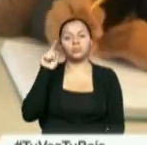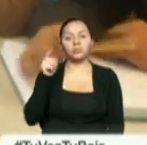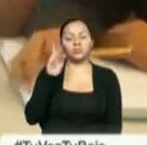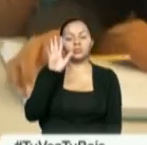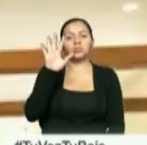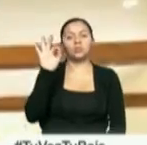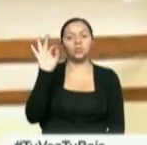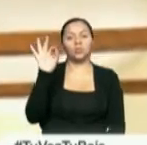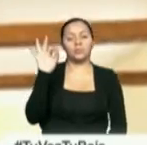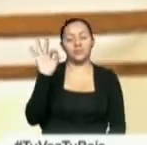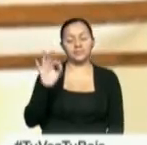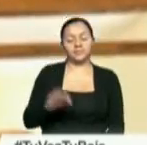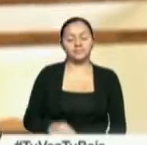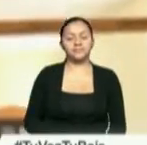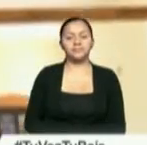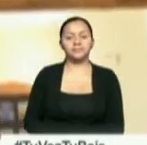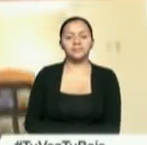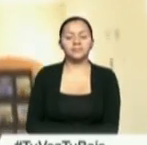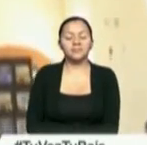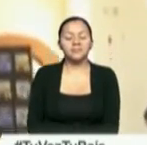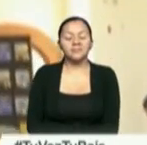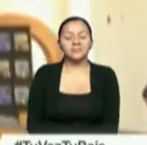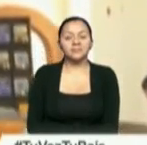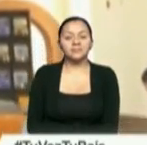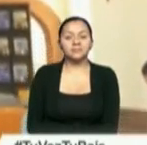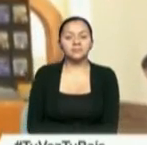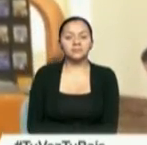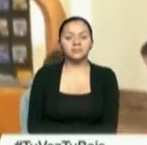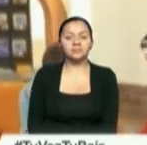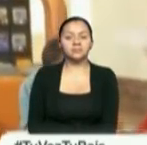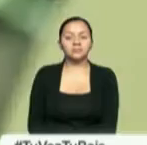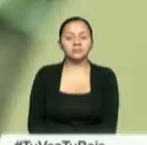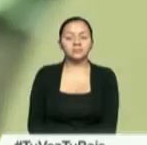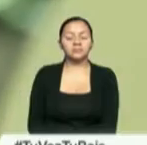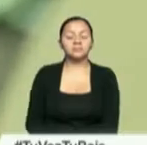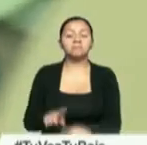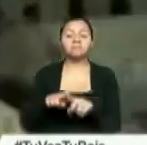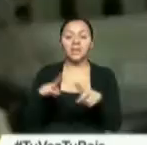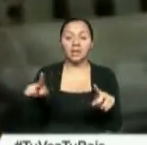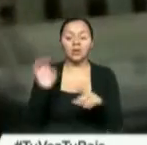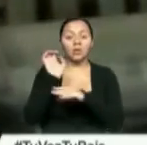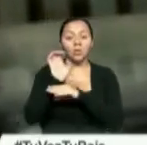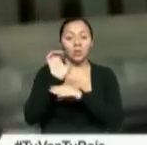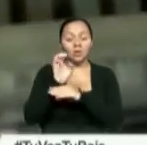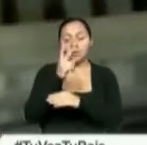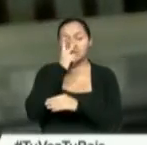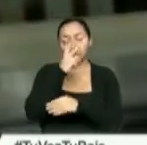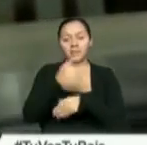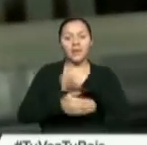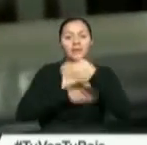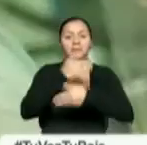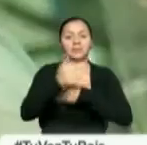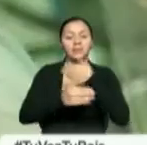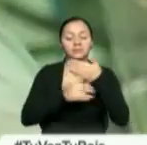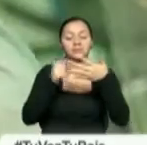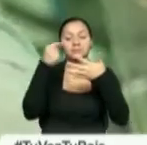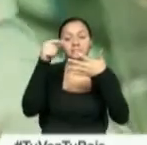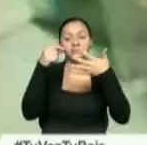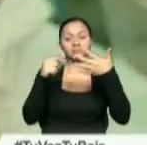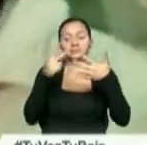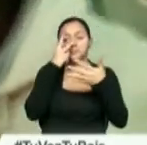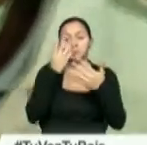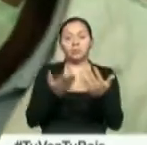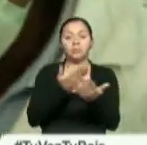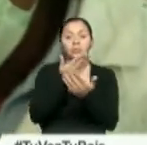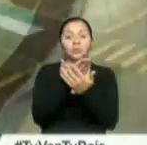investigadores por cada 1000 integrantes de la población económicamente activa sin duda ecuador- experimentó un avance cualitativo a su propuesta de